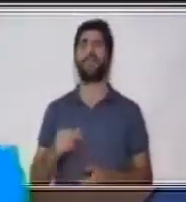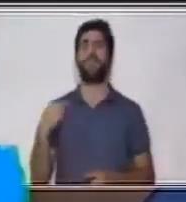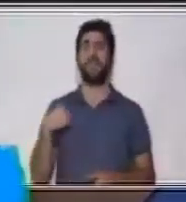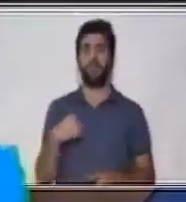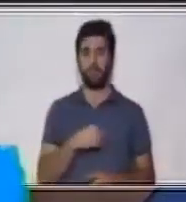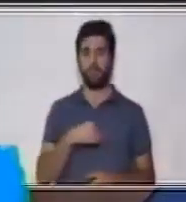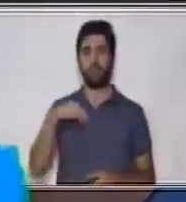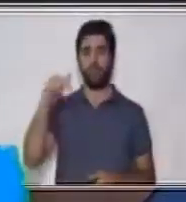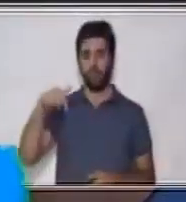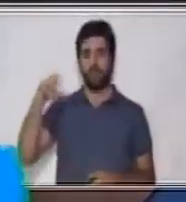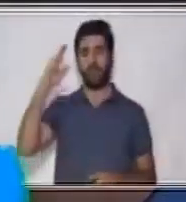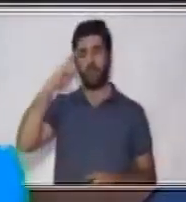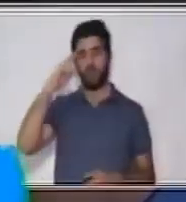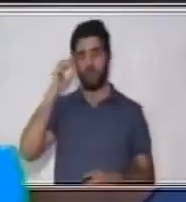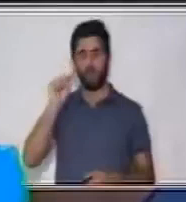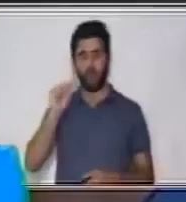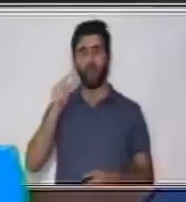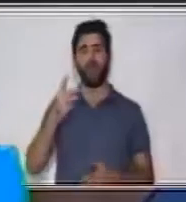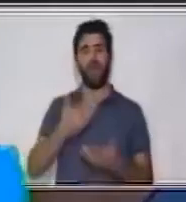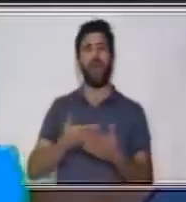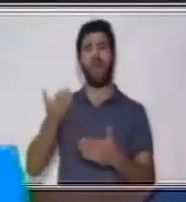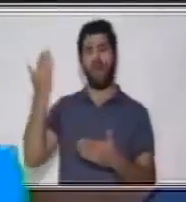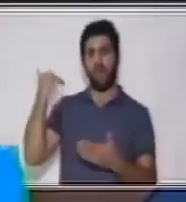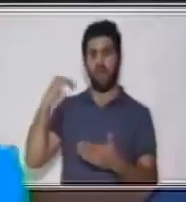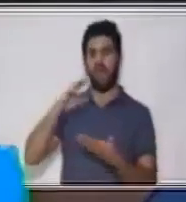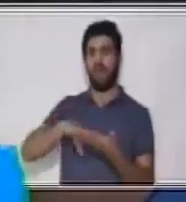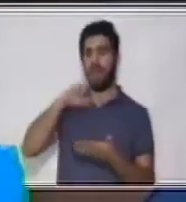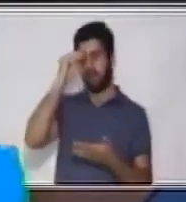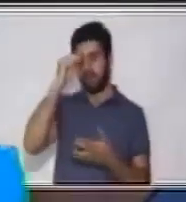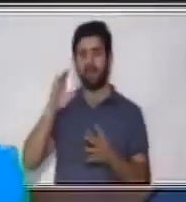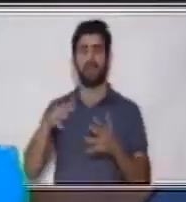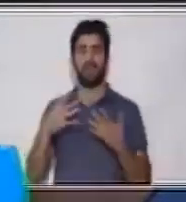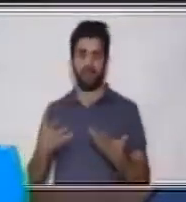Recordemos lo que hemos aprendido en clases anteriores.